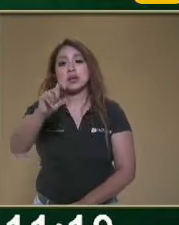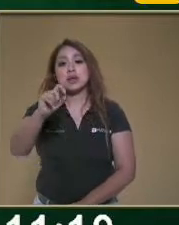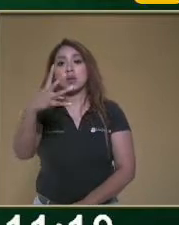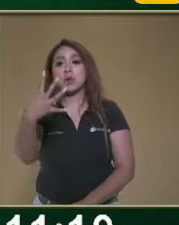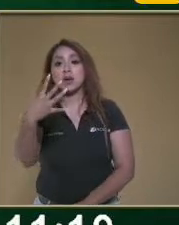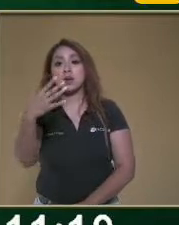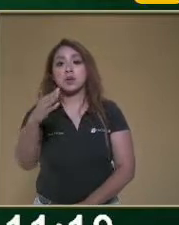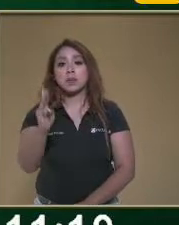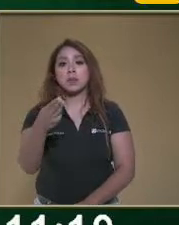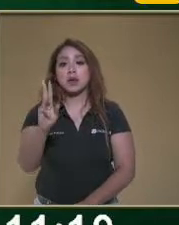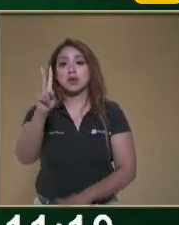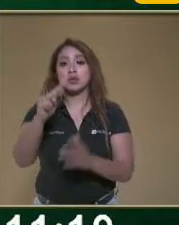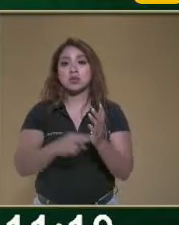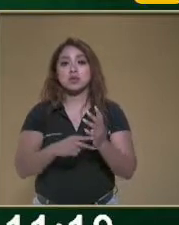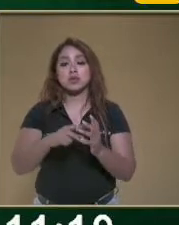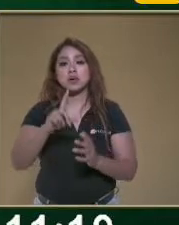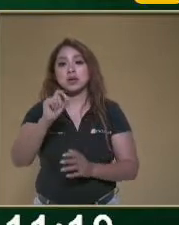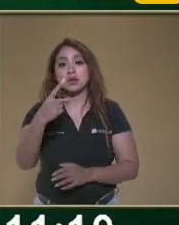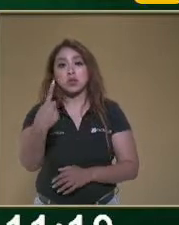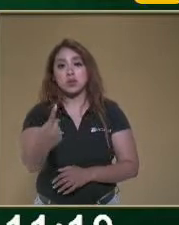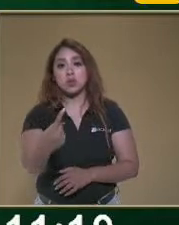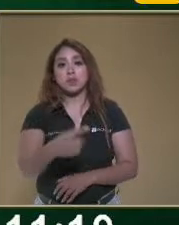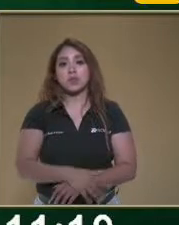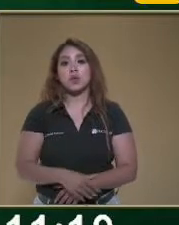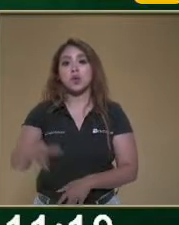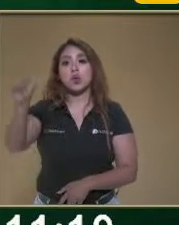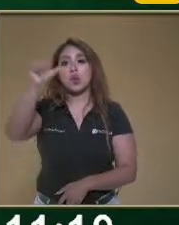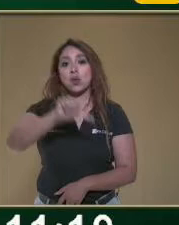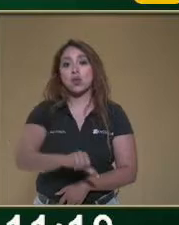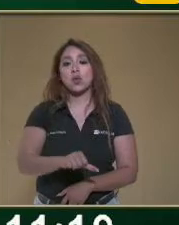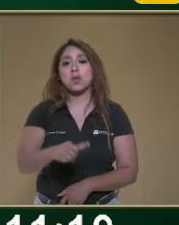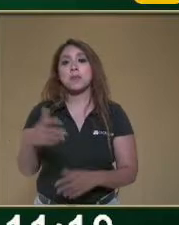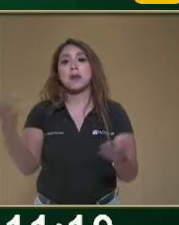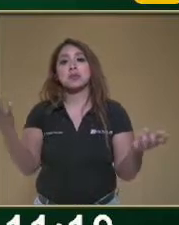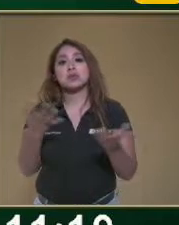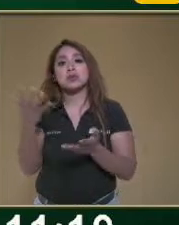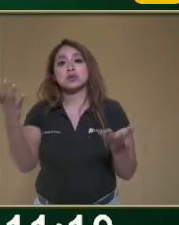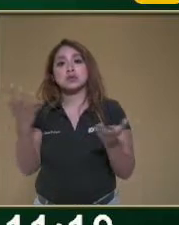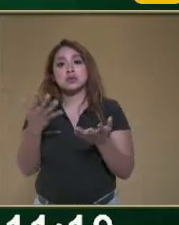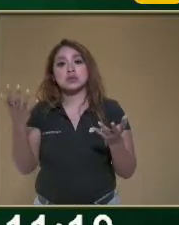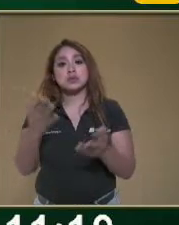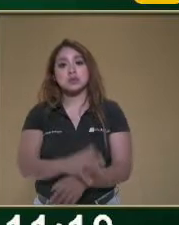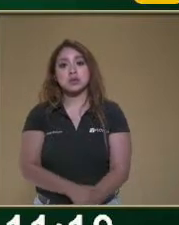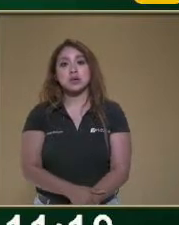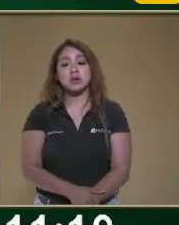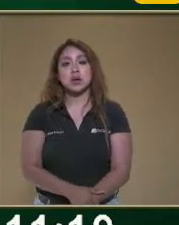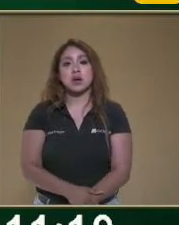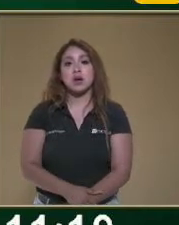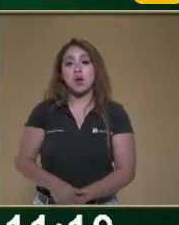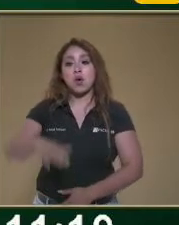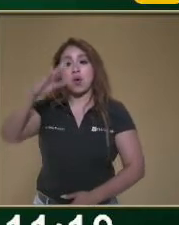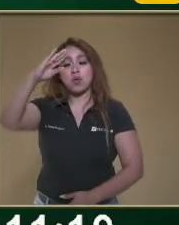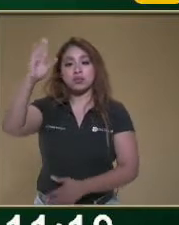mayo del 2021. El día de hoy nos tocó hacer honores a la bandera. Todos cantamos